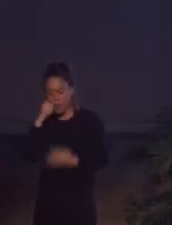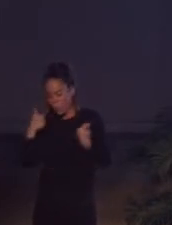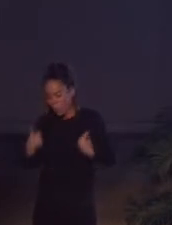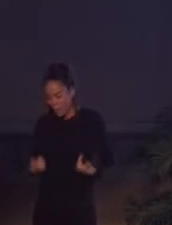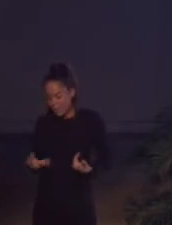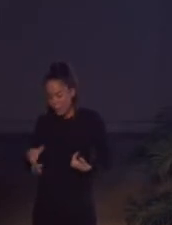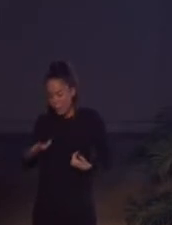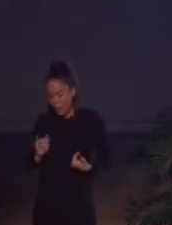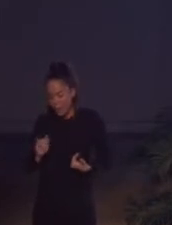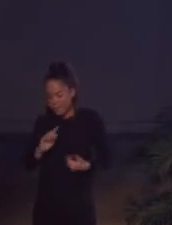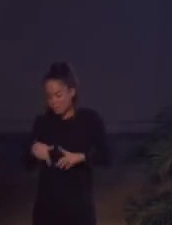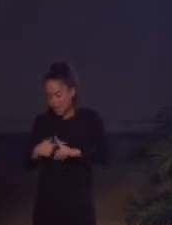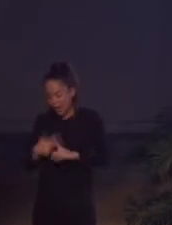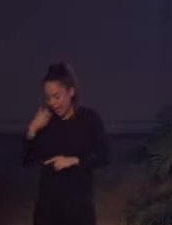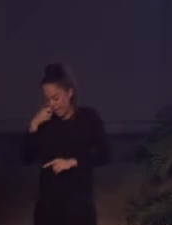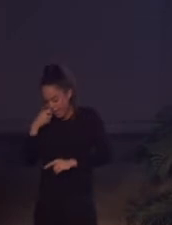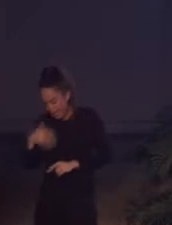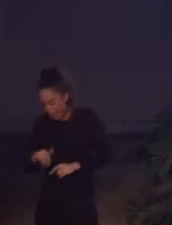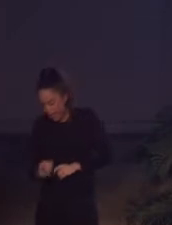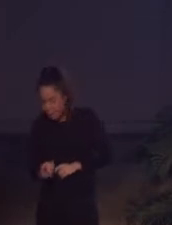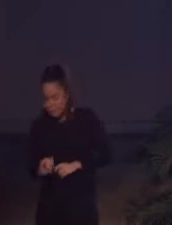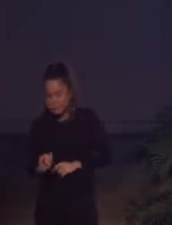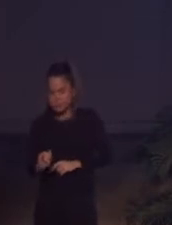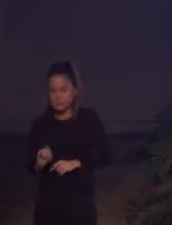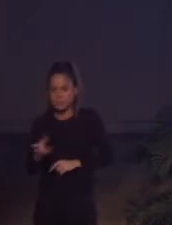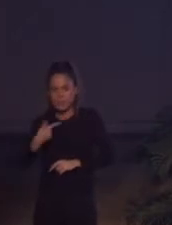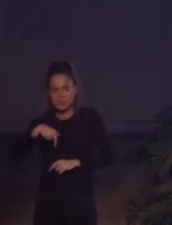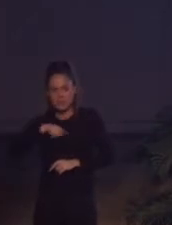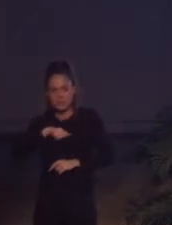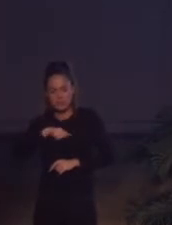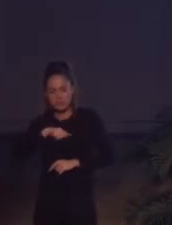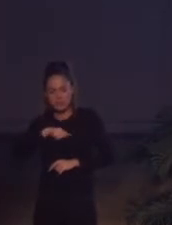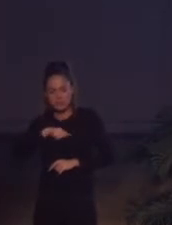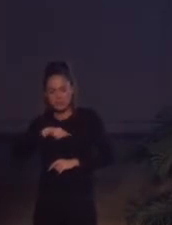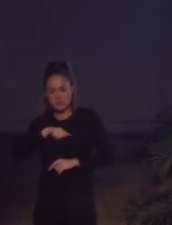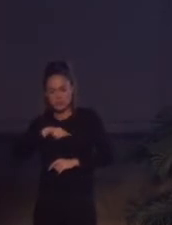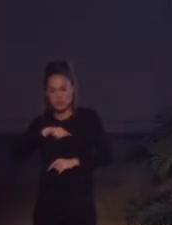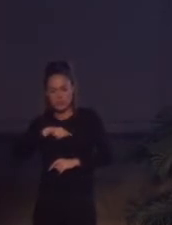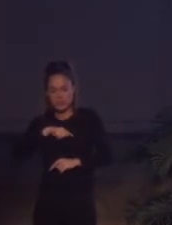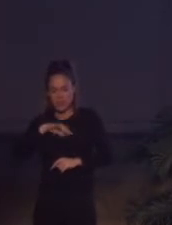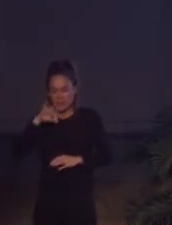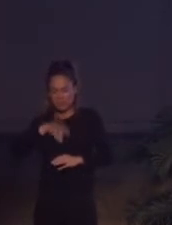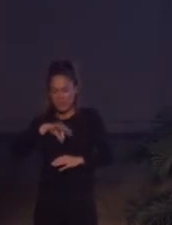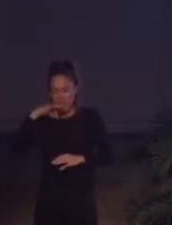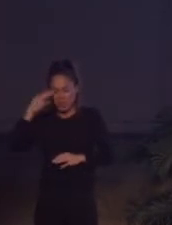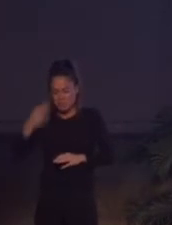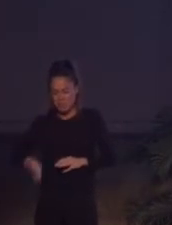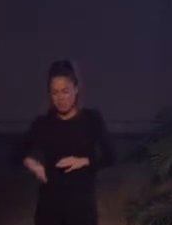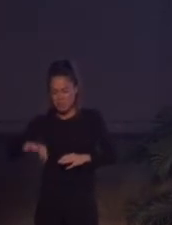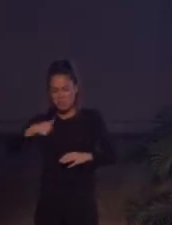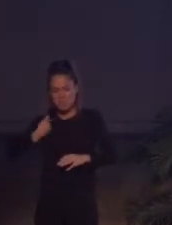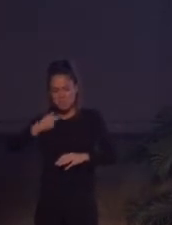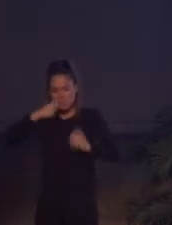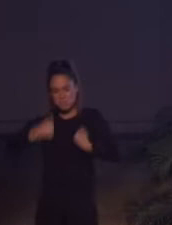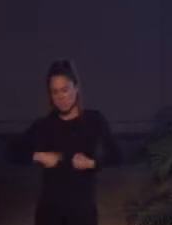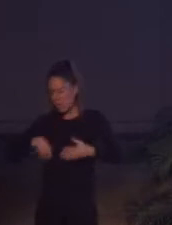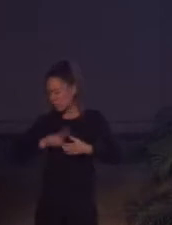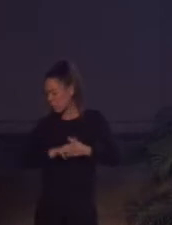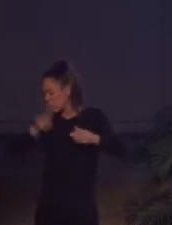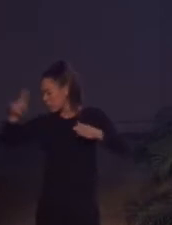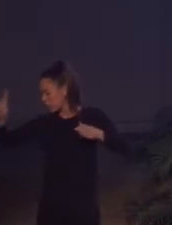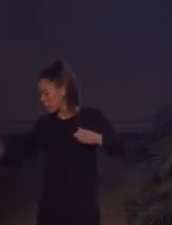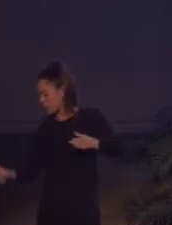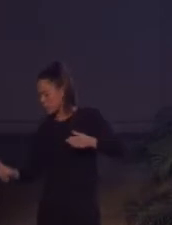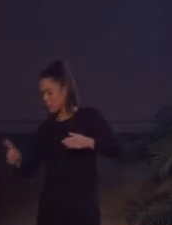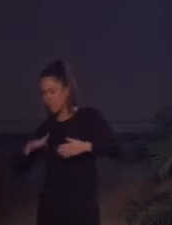como racializadas, como habíamos salido del espectro humano, y con lo cual no teníamos que... Habíamos salido del